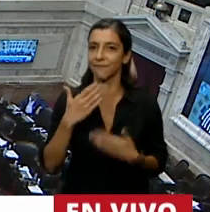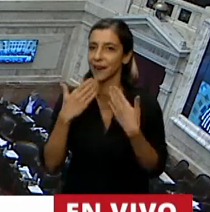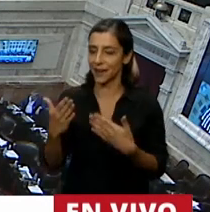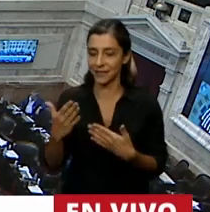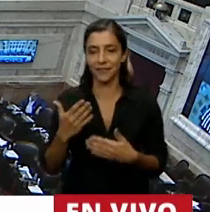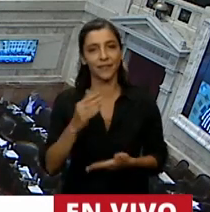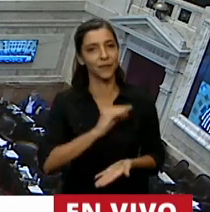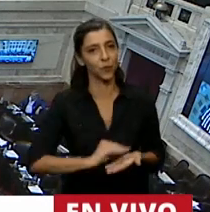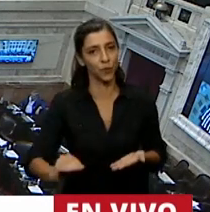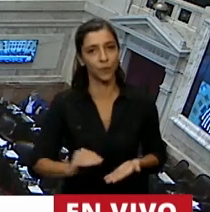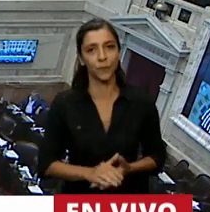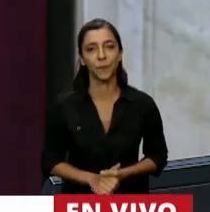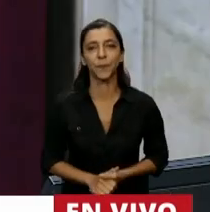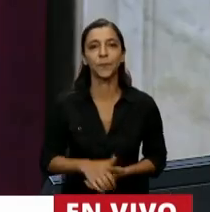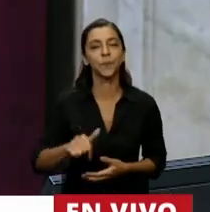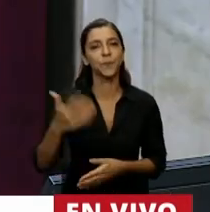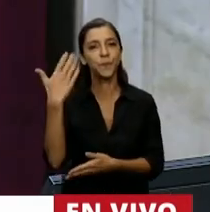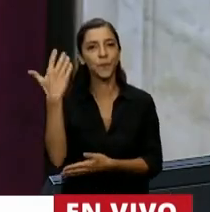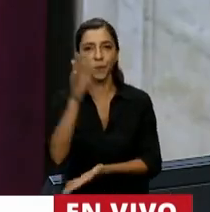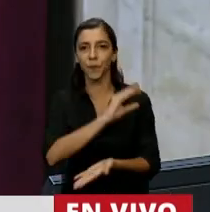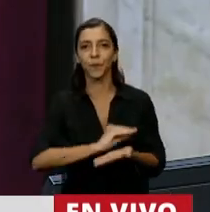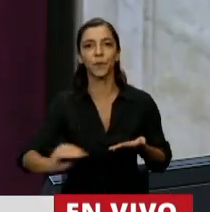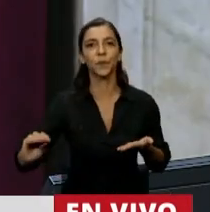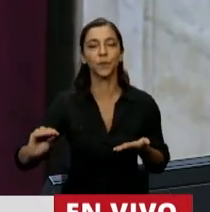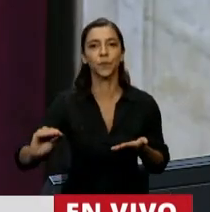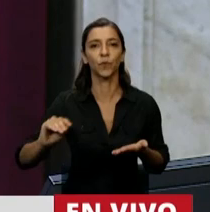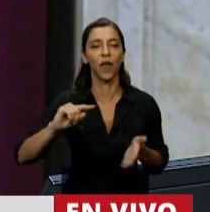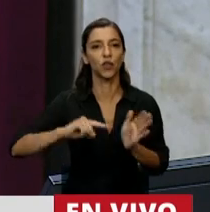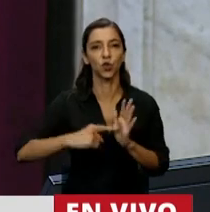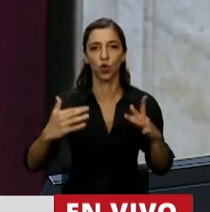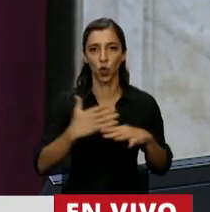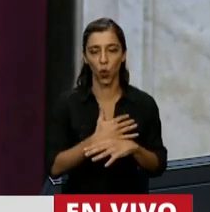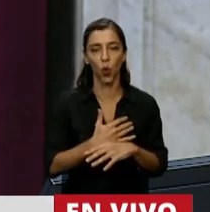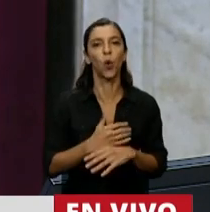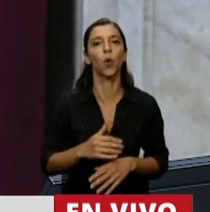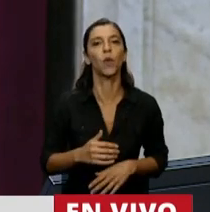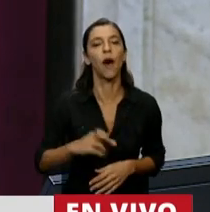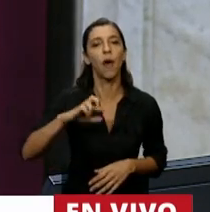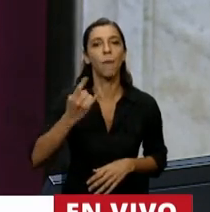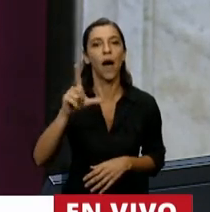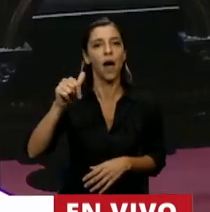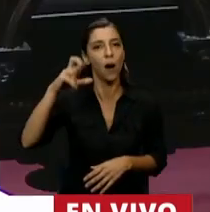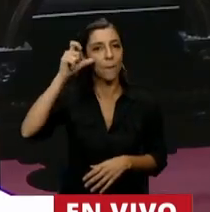En uso de la palabra, la diputada por la Ciudad de Buenos Aires, Paula Penac.